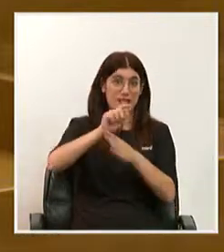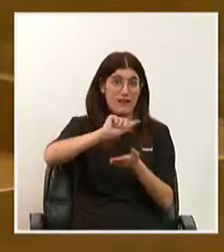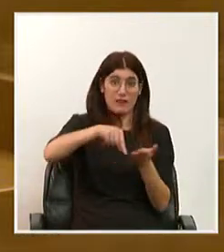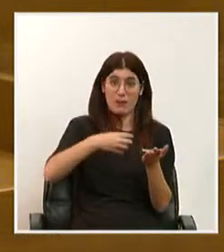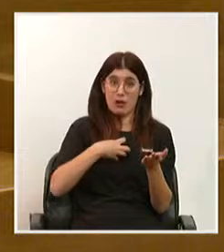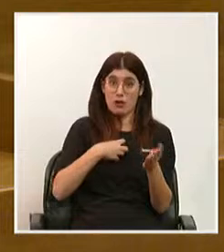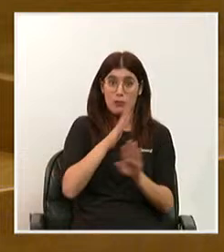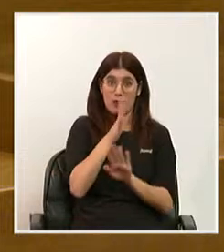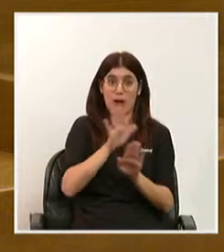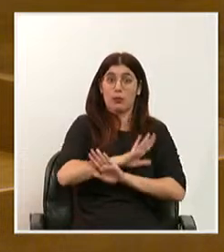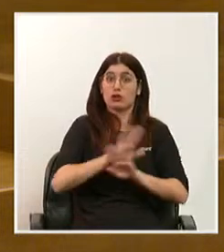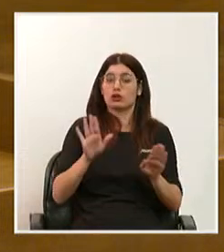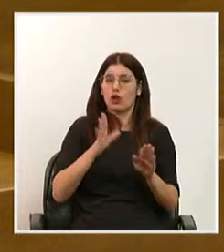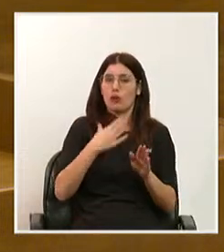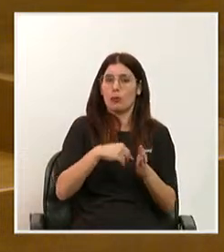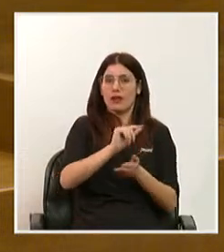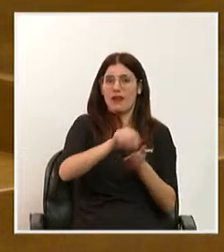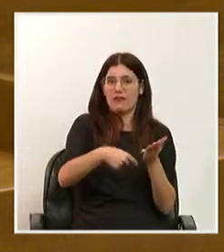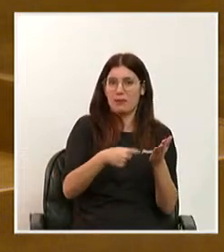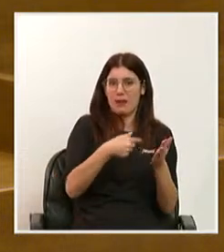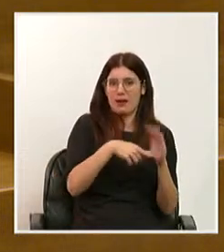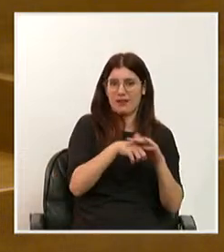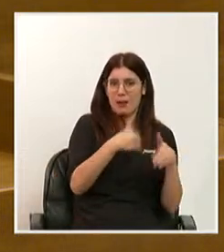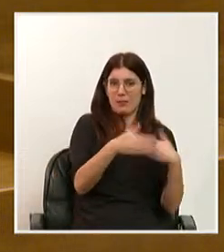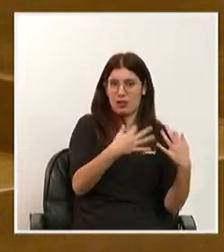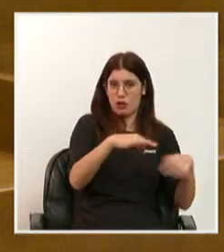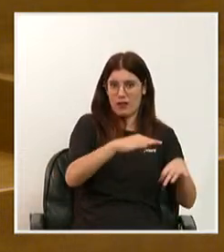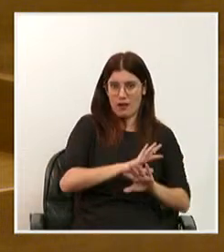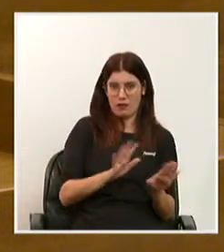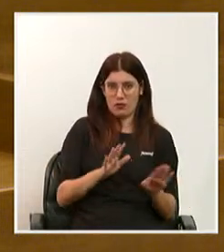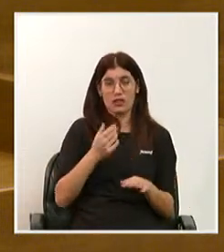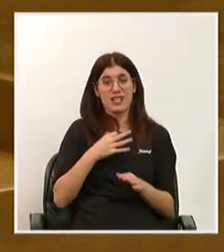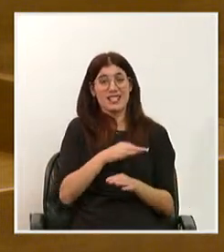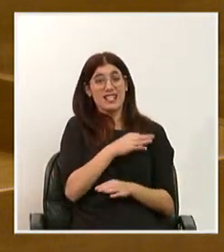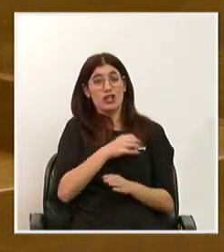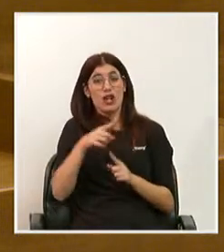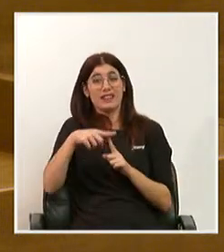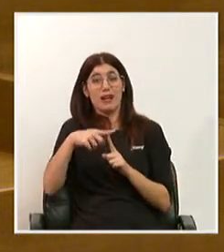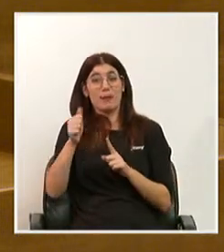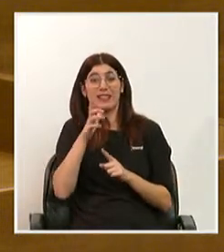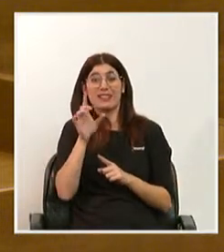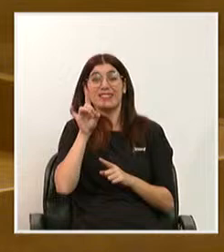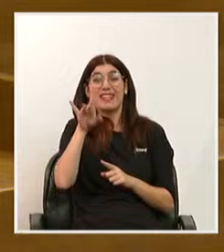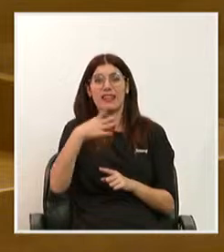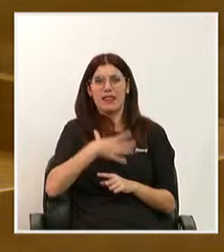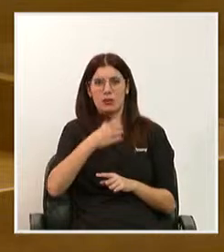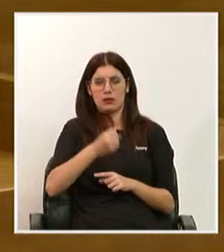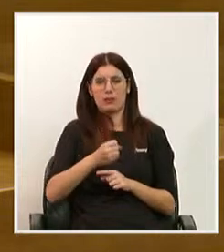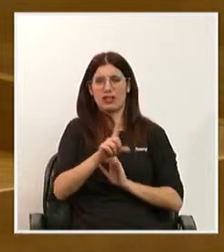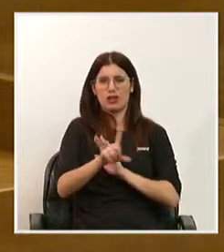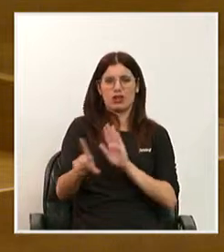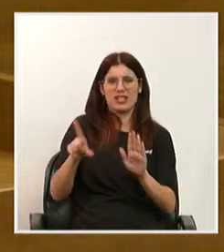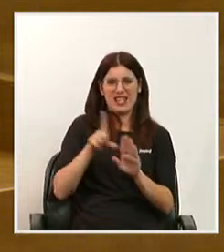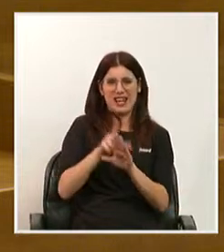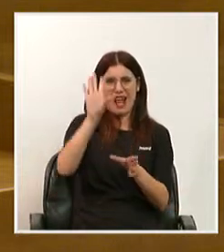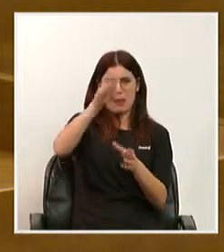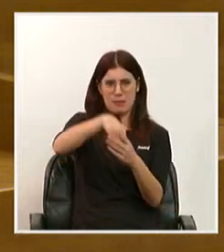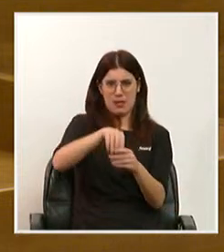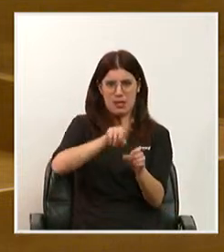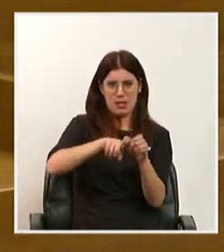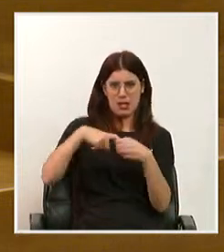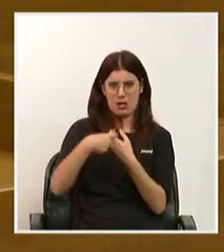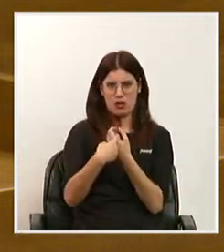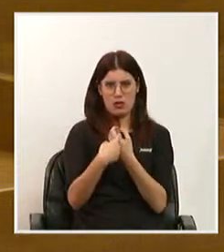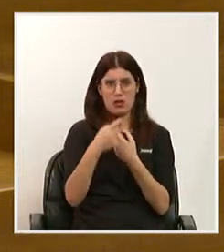podía firmar trámites ordinarios la señora tamarit metió 15 ayuntamientos ilegalmente vulnerando el derecho de 60